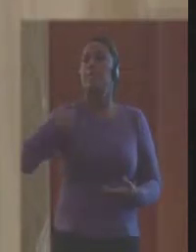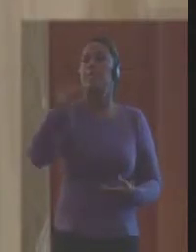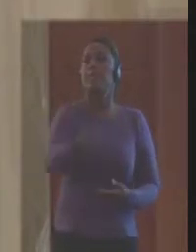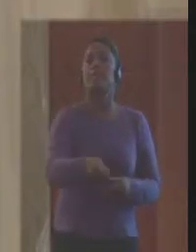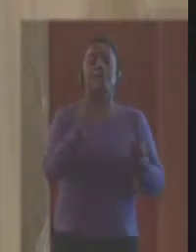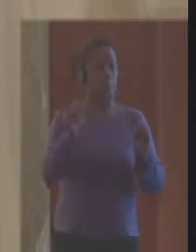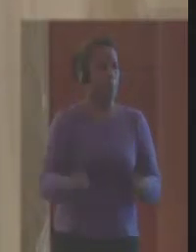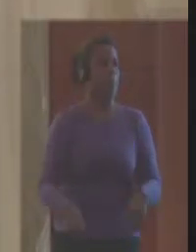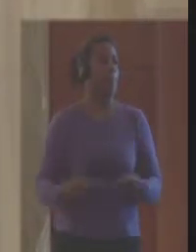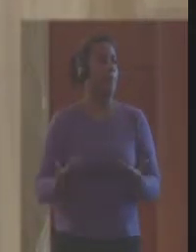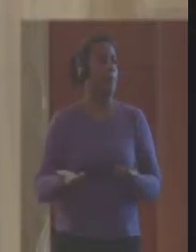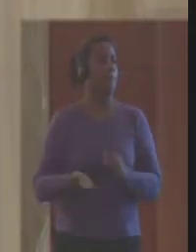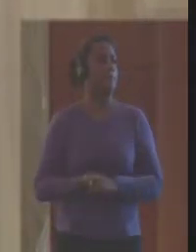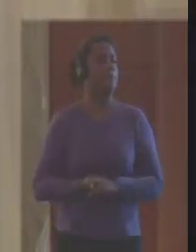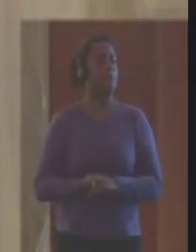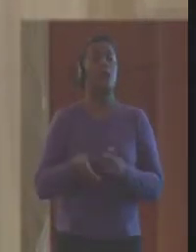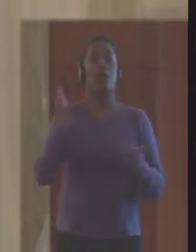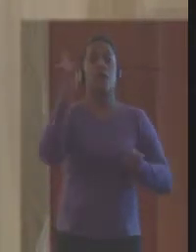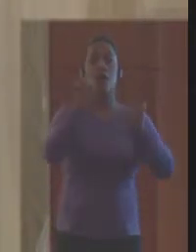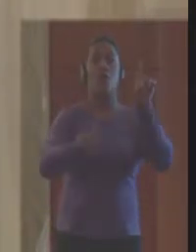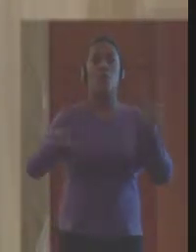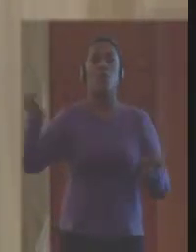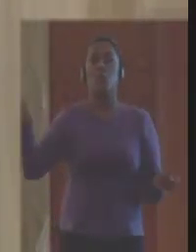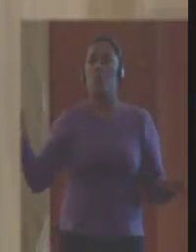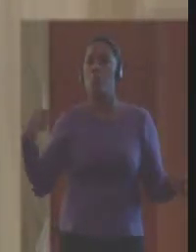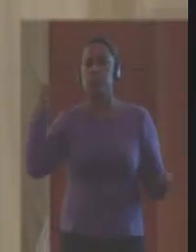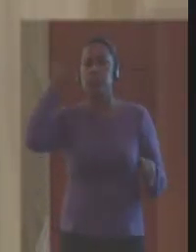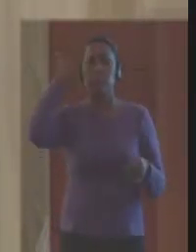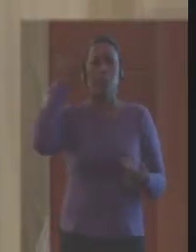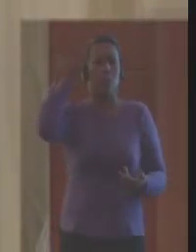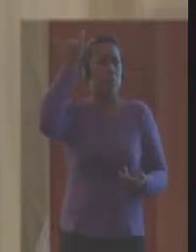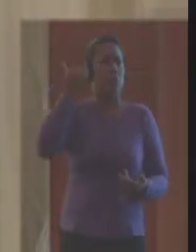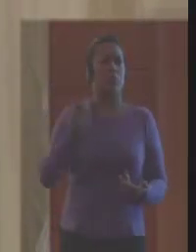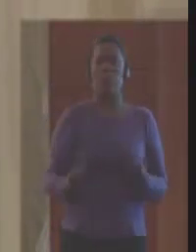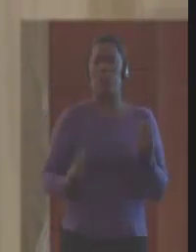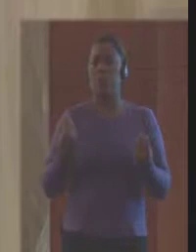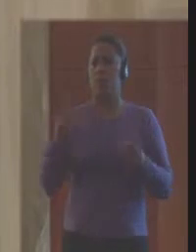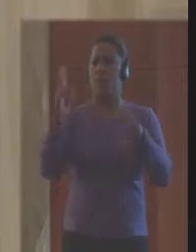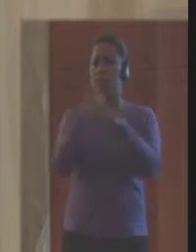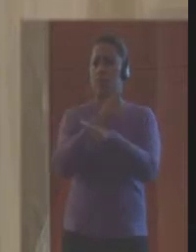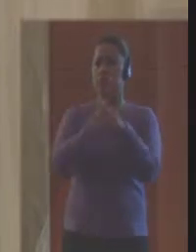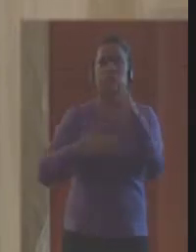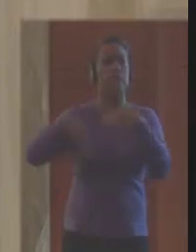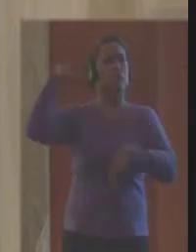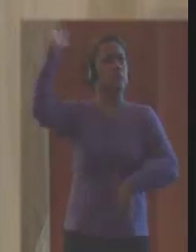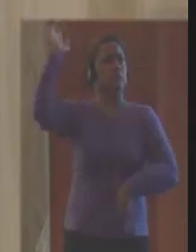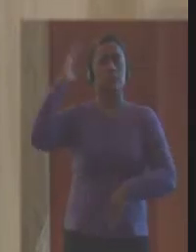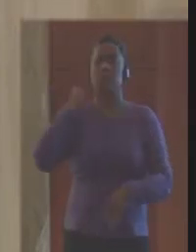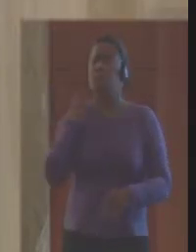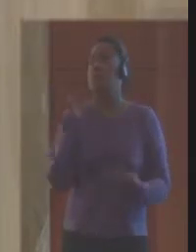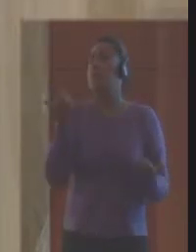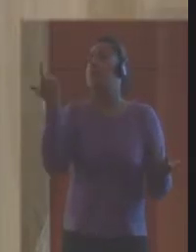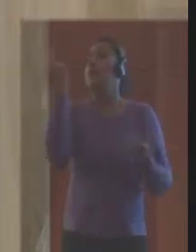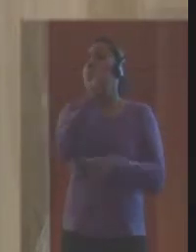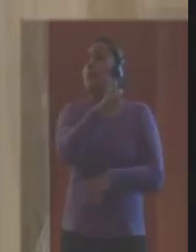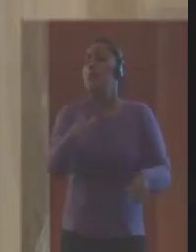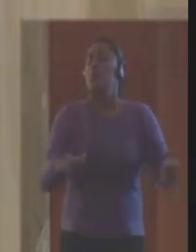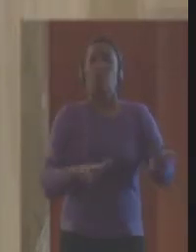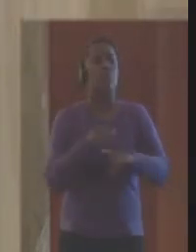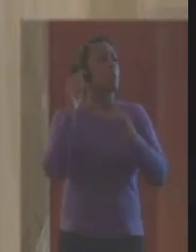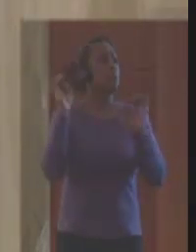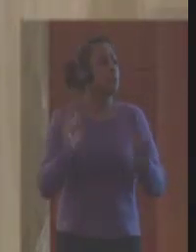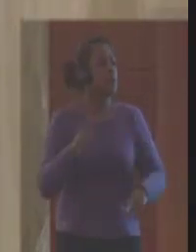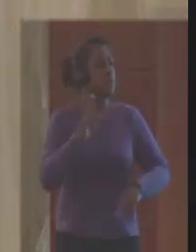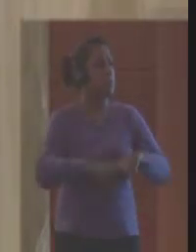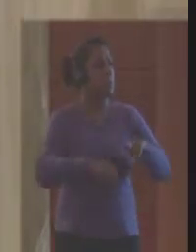mitigación. Mientras que una zona de amenaza alta, en las zonas de estratos donde la vivienda, el valor